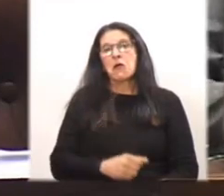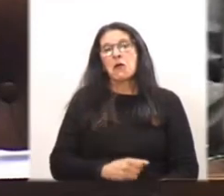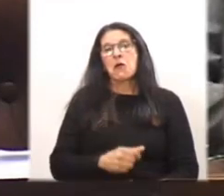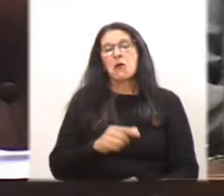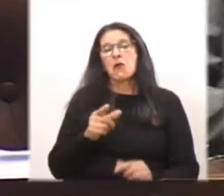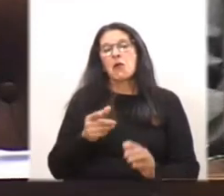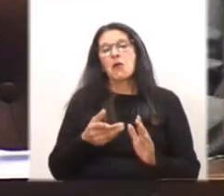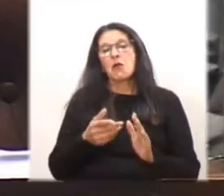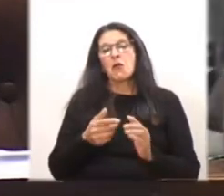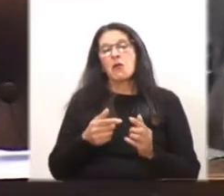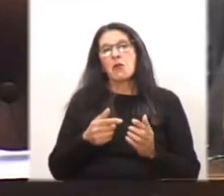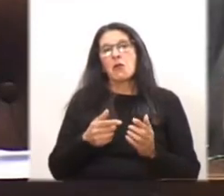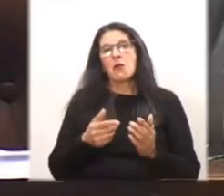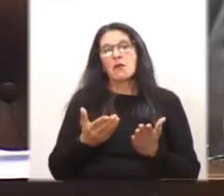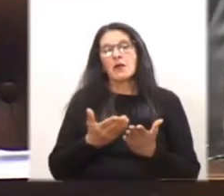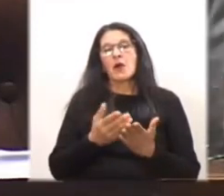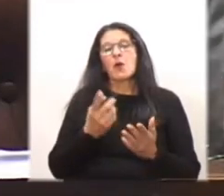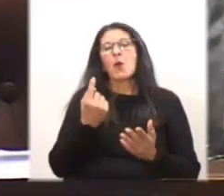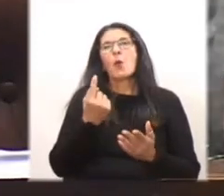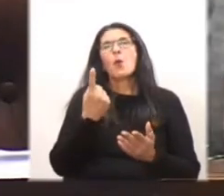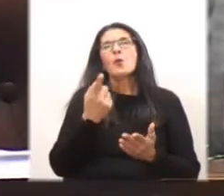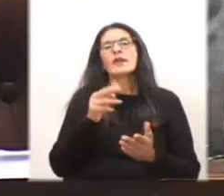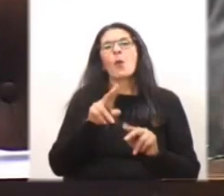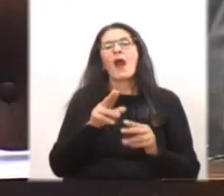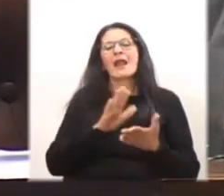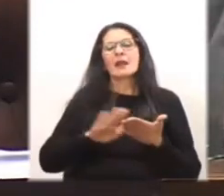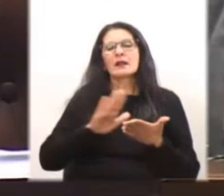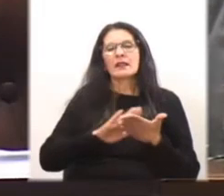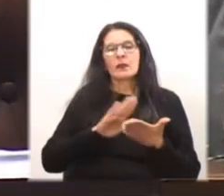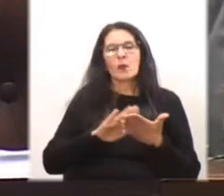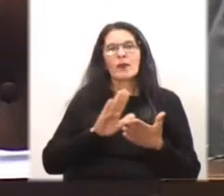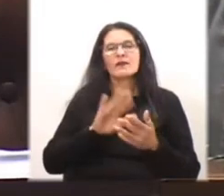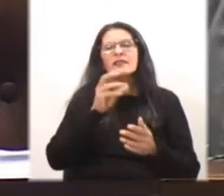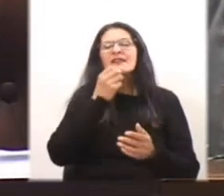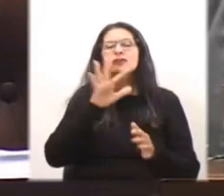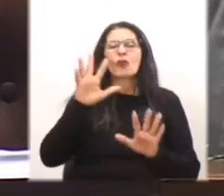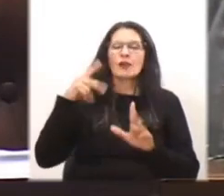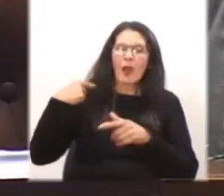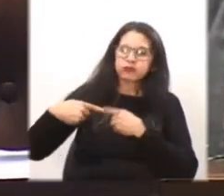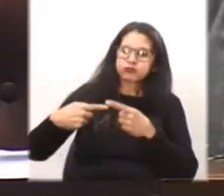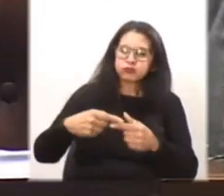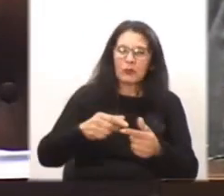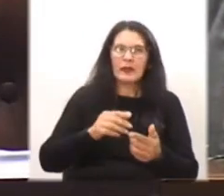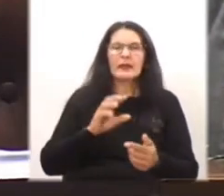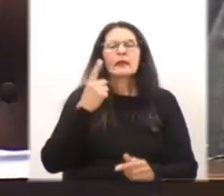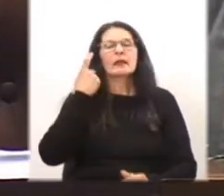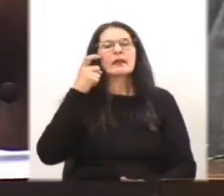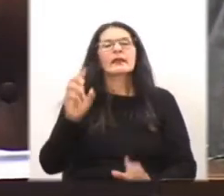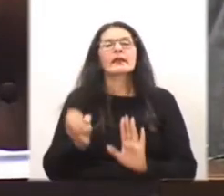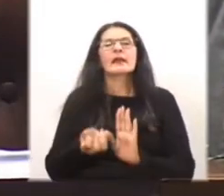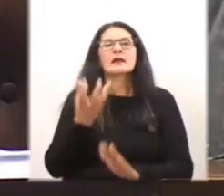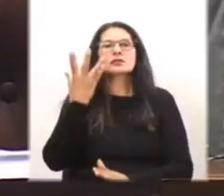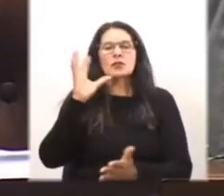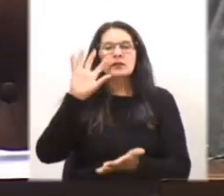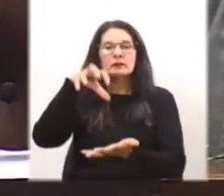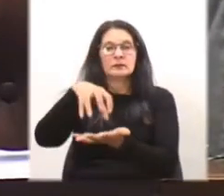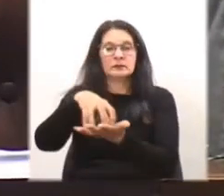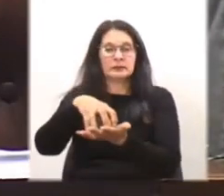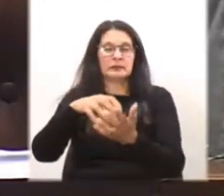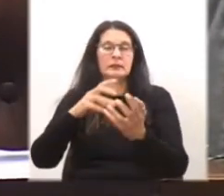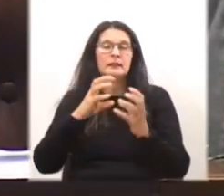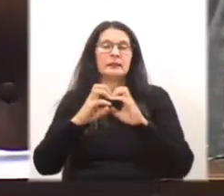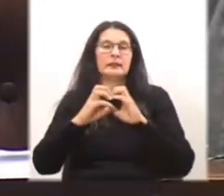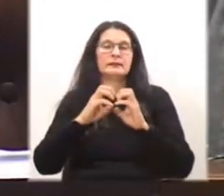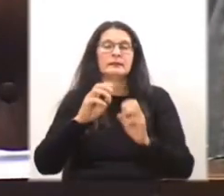con un breve repaso histórico de lo que significa la creación del complejo hidroeléctrico de